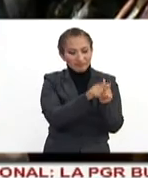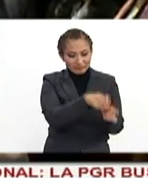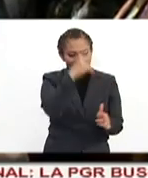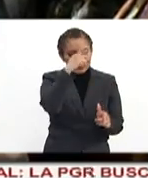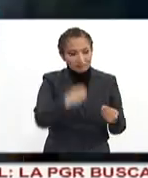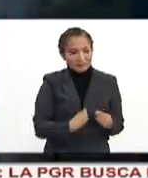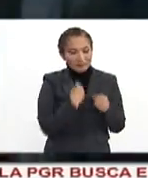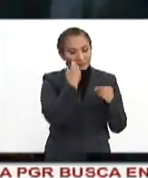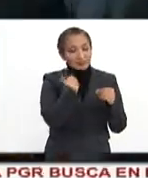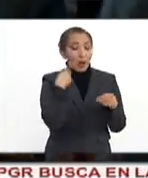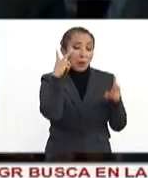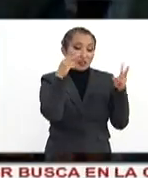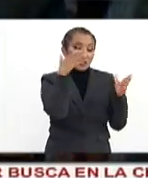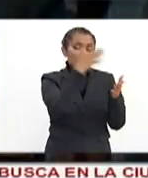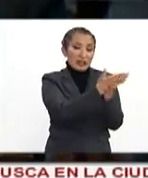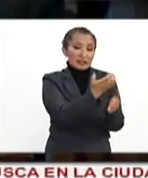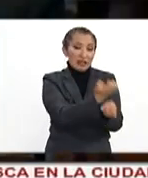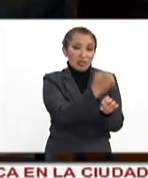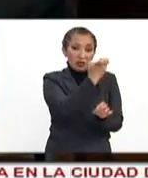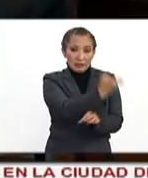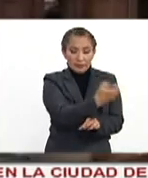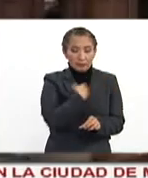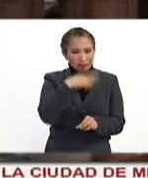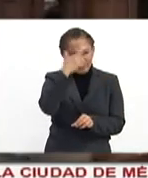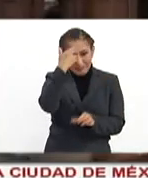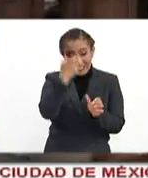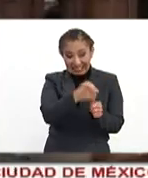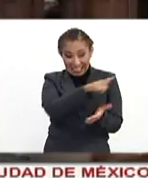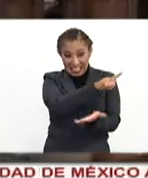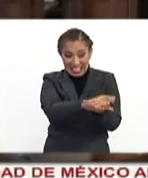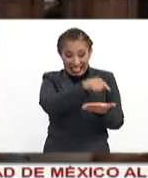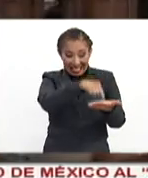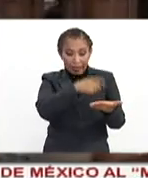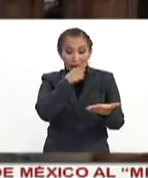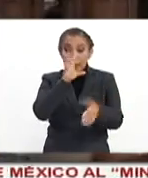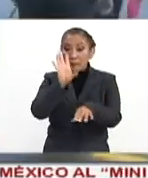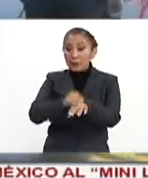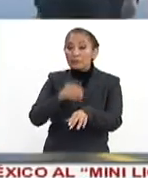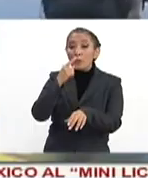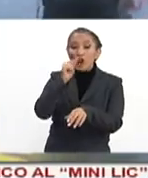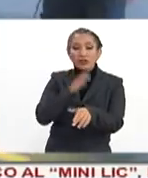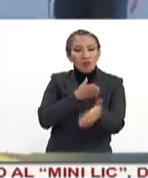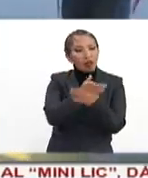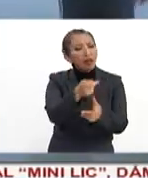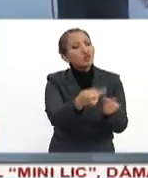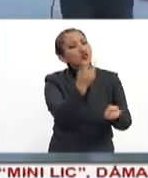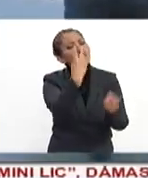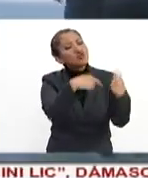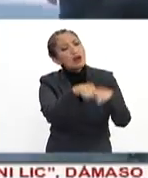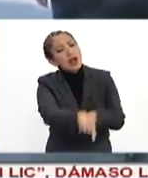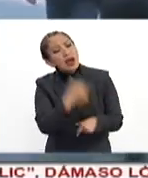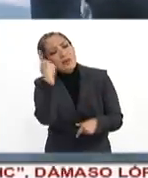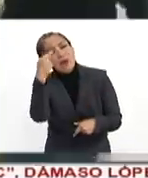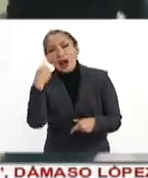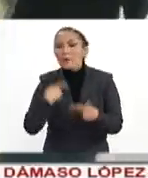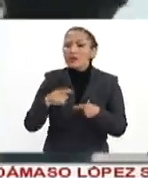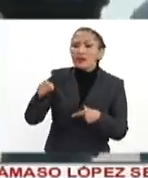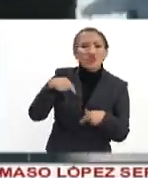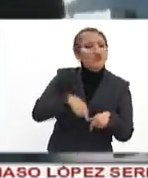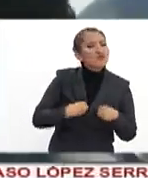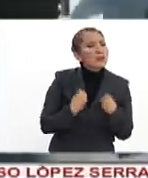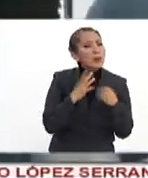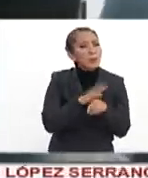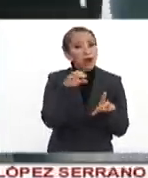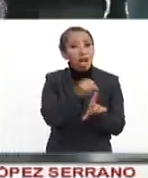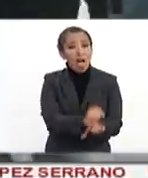que viva o visite este estado. Le recuerdo que esta iniciativa permitirá a la policía cuestionar la condición migratoria de cualquier persona durante